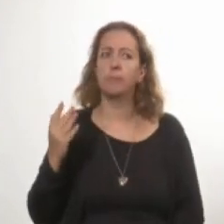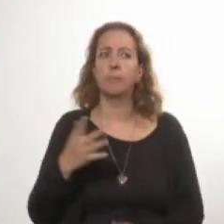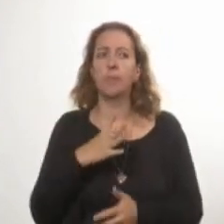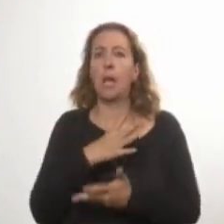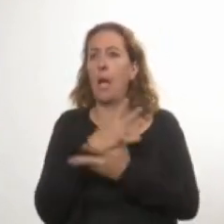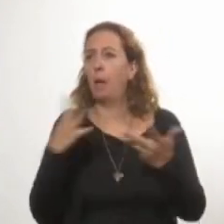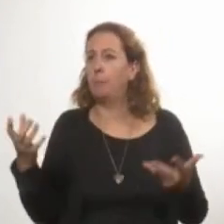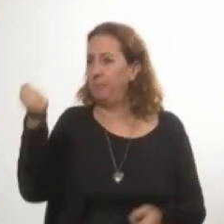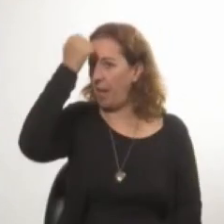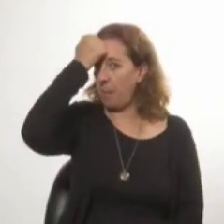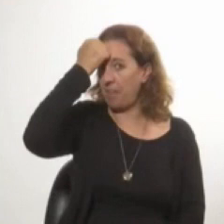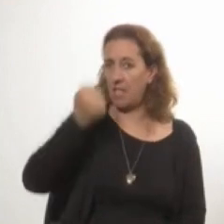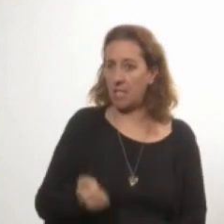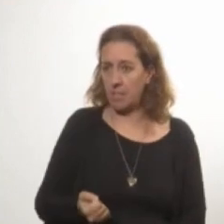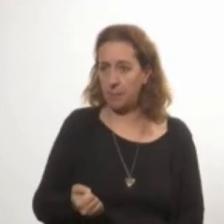de qué arrepentirse.